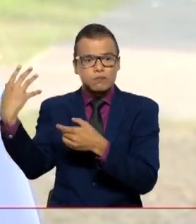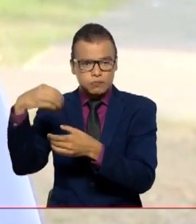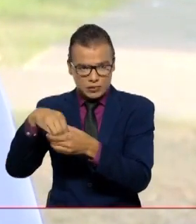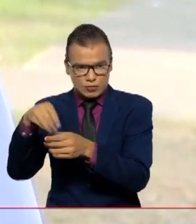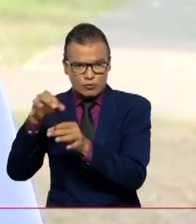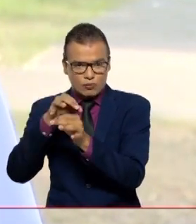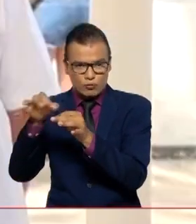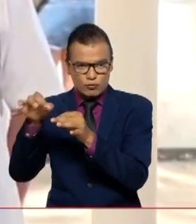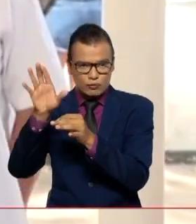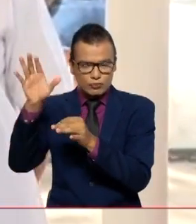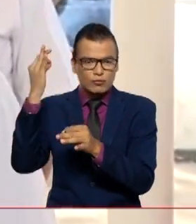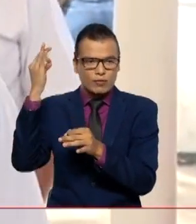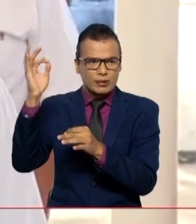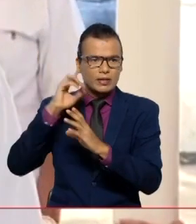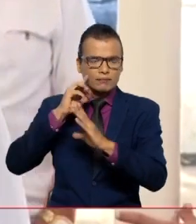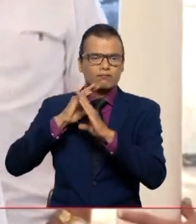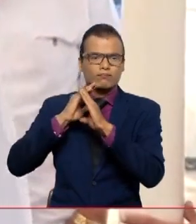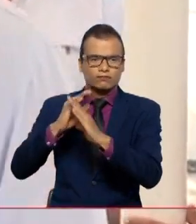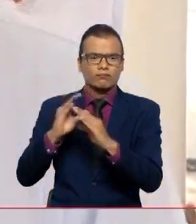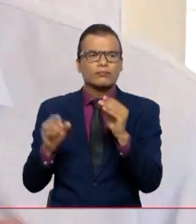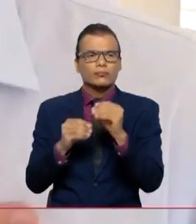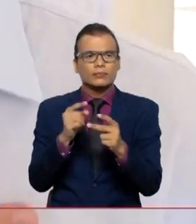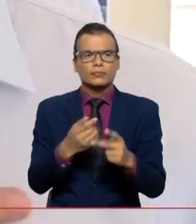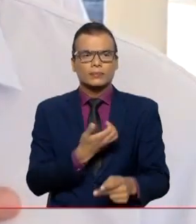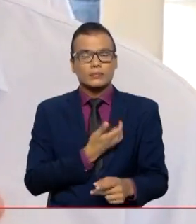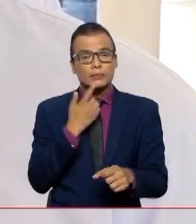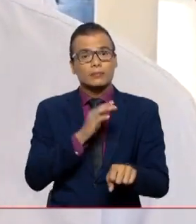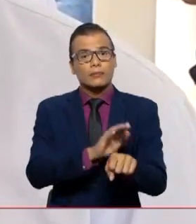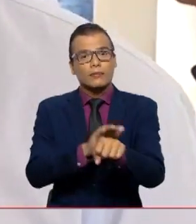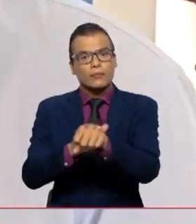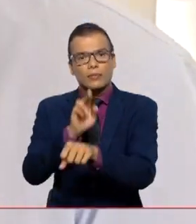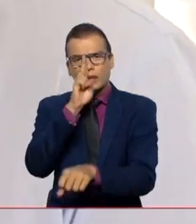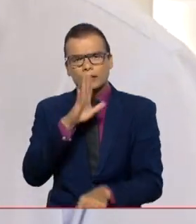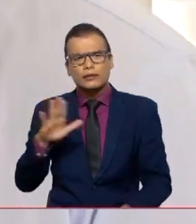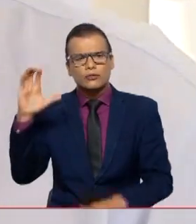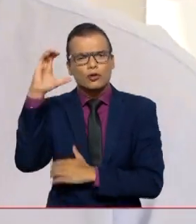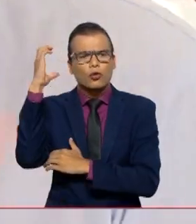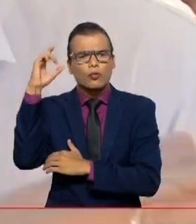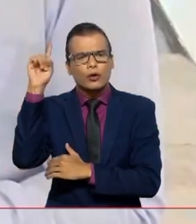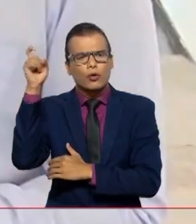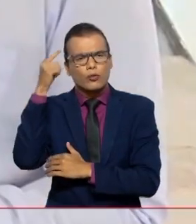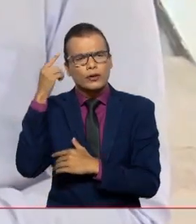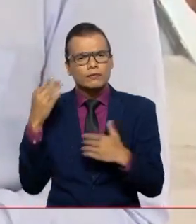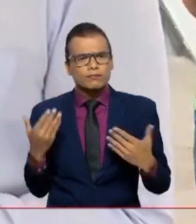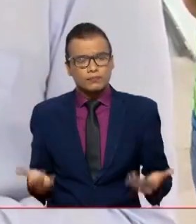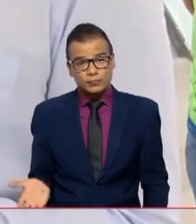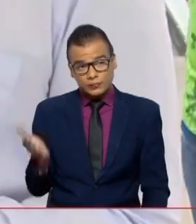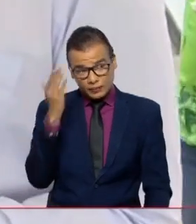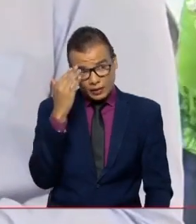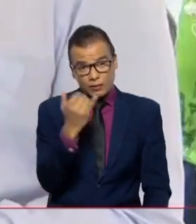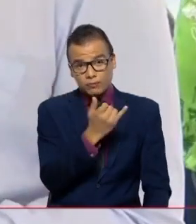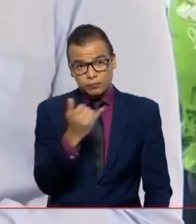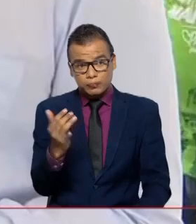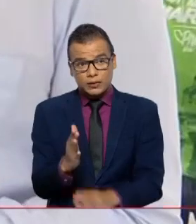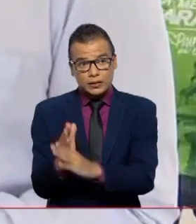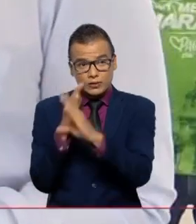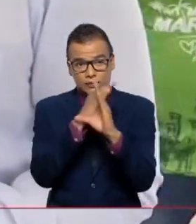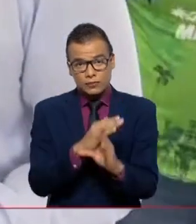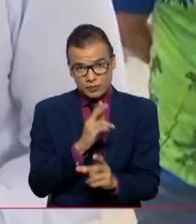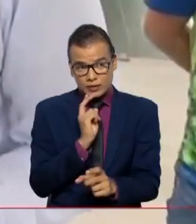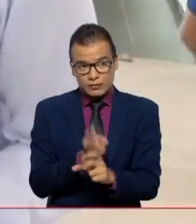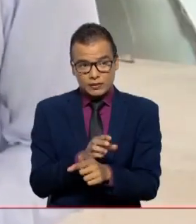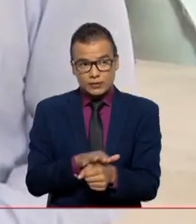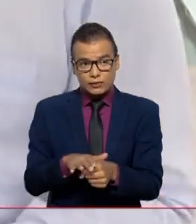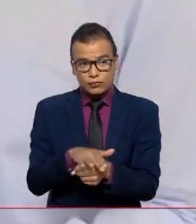de la ciudad de Palmira. El mandatario local le hizo un angustioso llamado al gobierno nacional respecto a la situación de seguridad que vive actualmente la Villa de